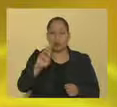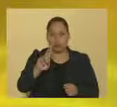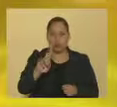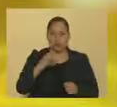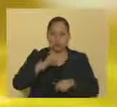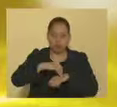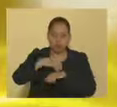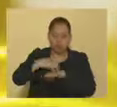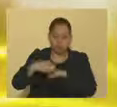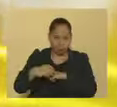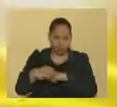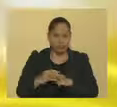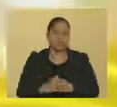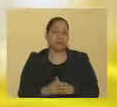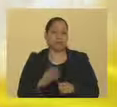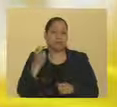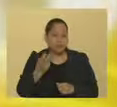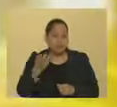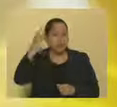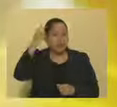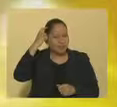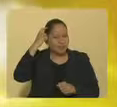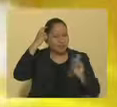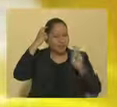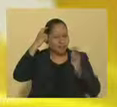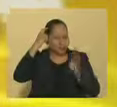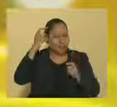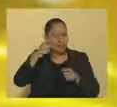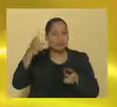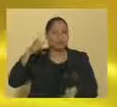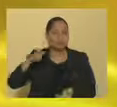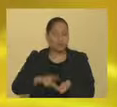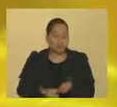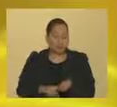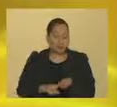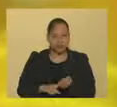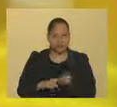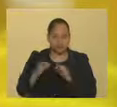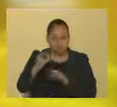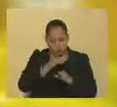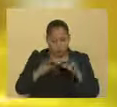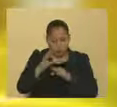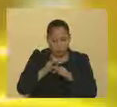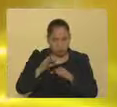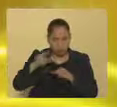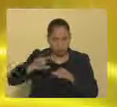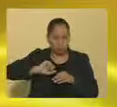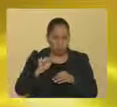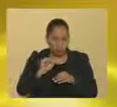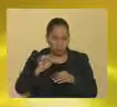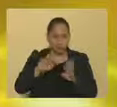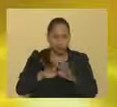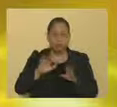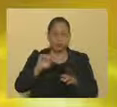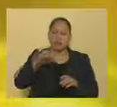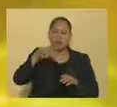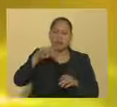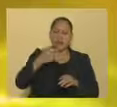glándula pituitaria es la que secreta unas hormonas que se llaman gonadotrofinas, y